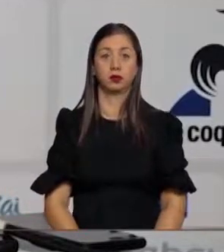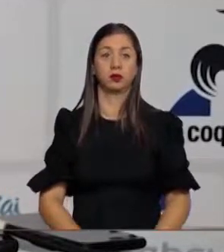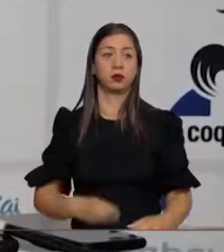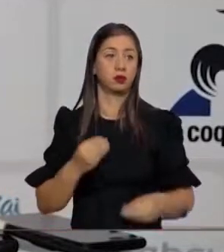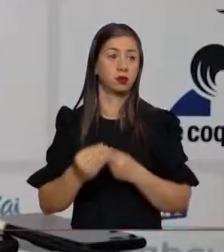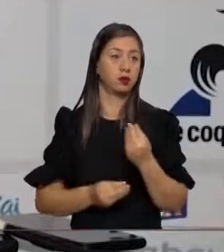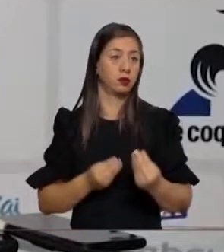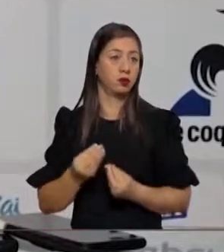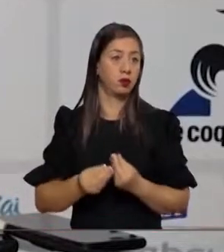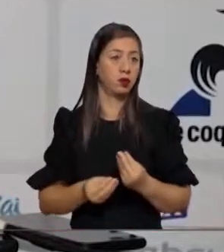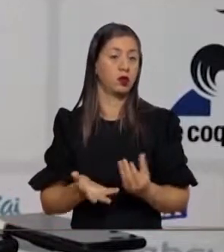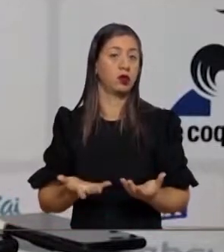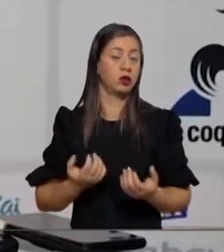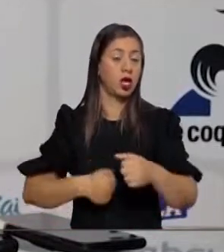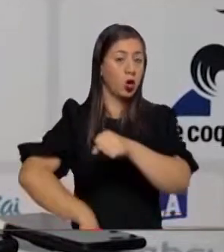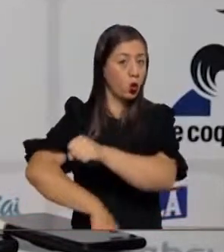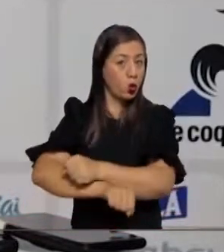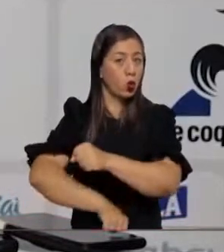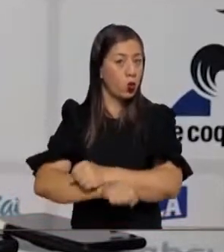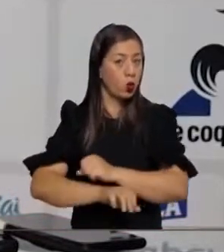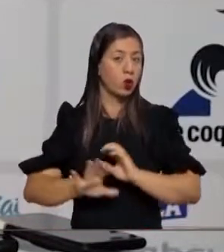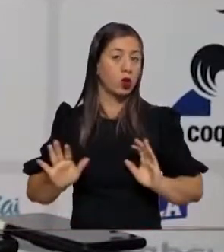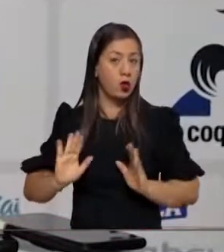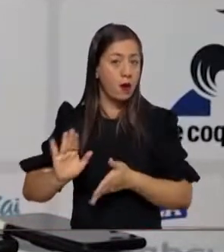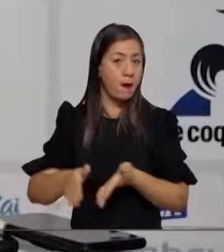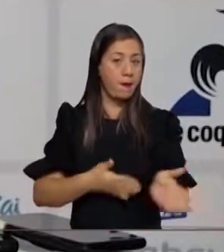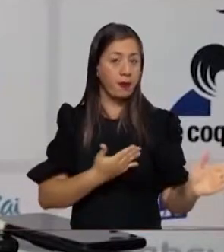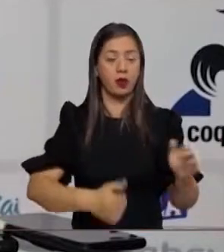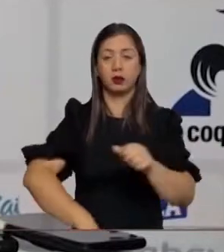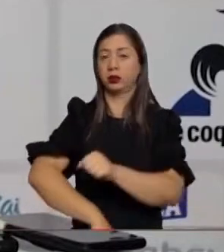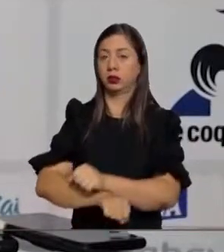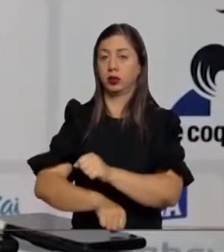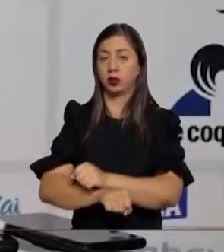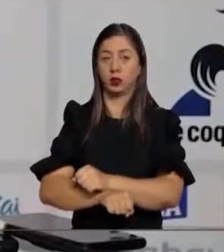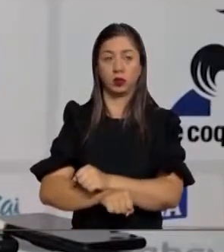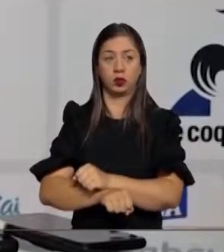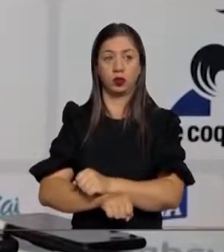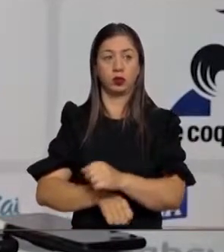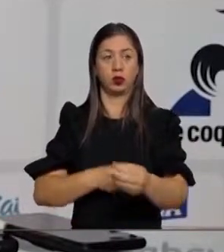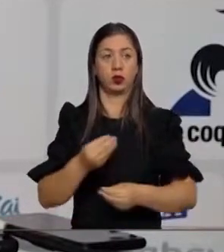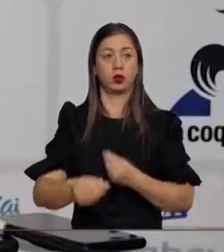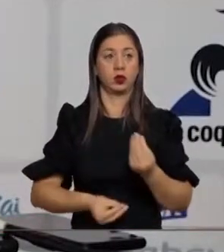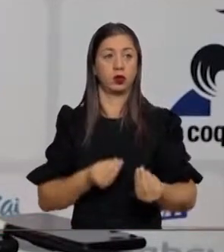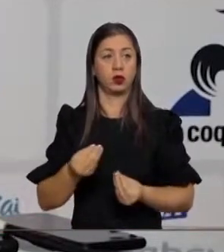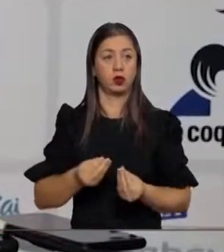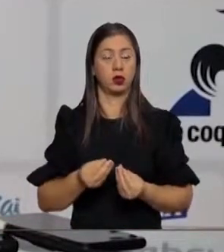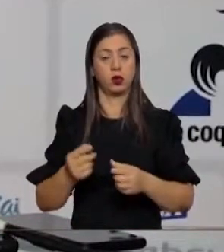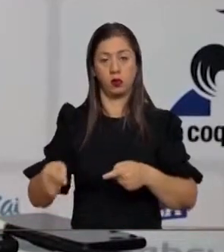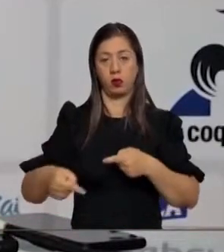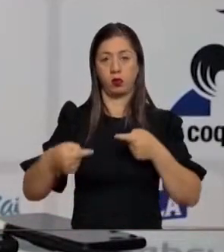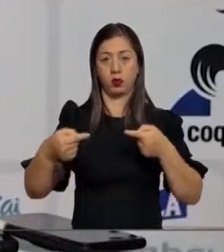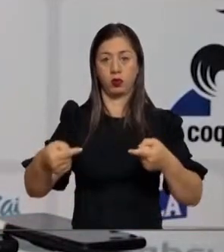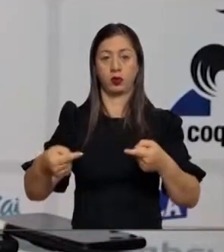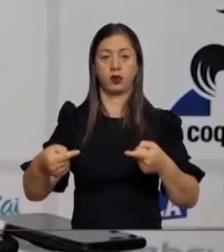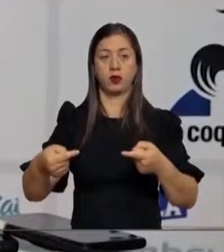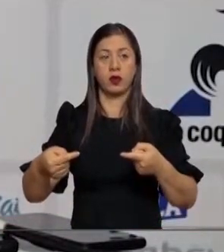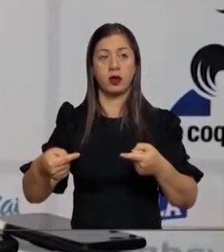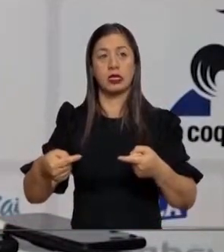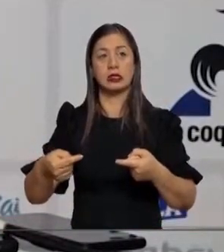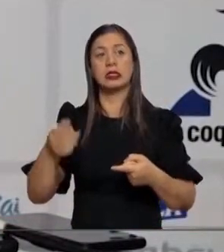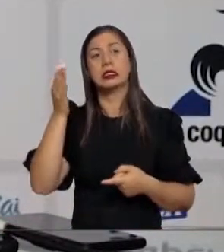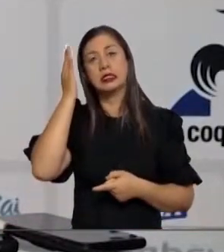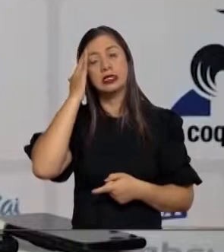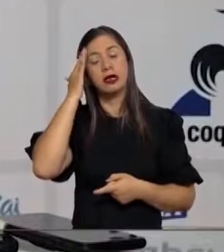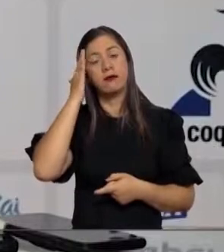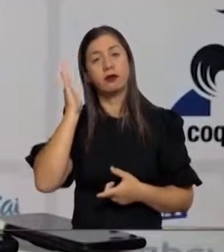vamos a tener nuestro plan de juego y un plan de juego respetando, por supuesto, al rival, pero sabiendo que